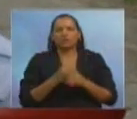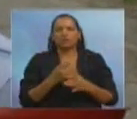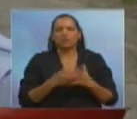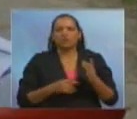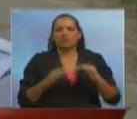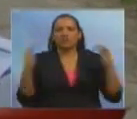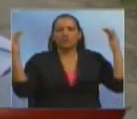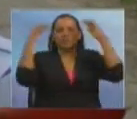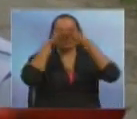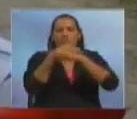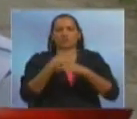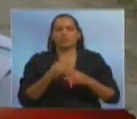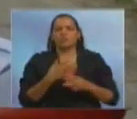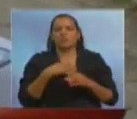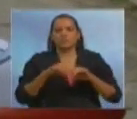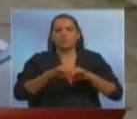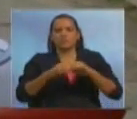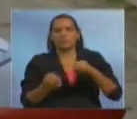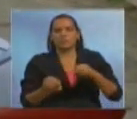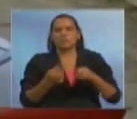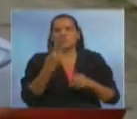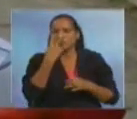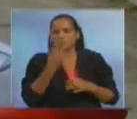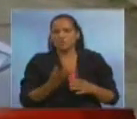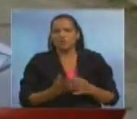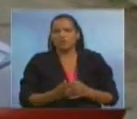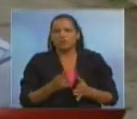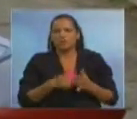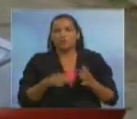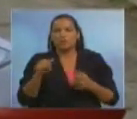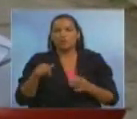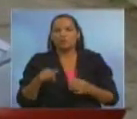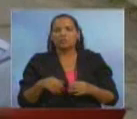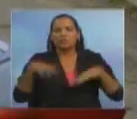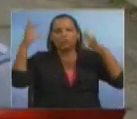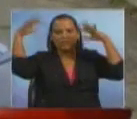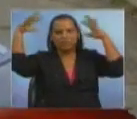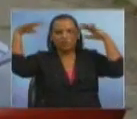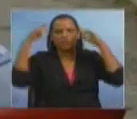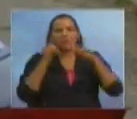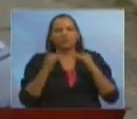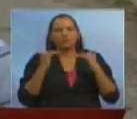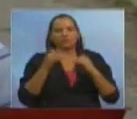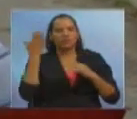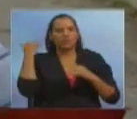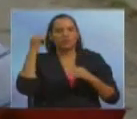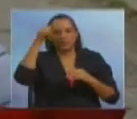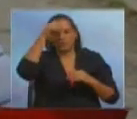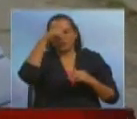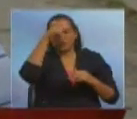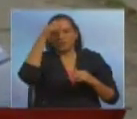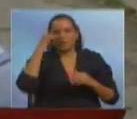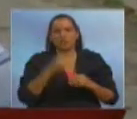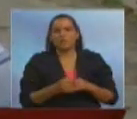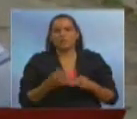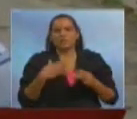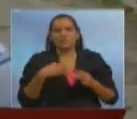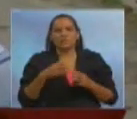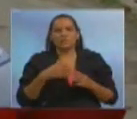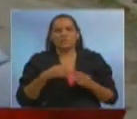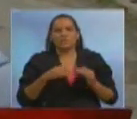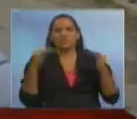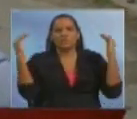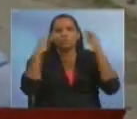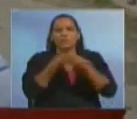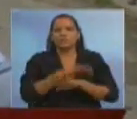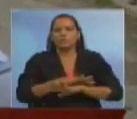ya está inclinado. Cedido. Es decir, ya ha cedido. Aquí con una lluvia fuerte como la del día domingo, amanecer lunes, y prácticamente esto